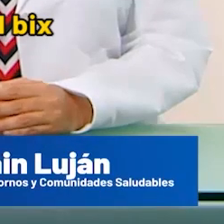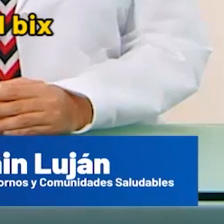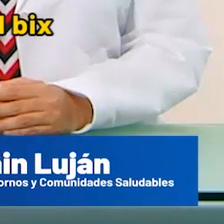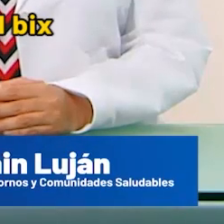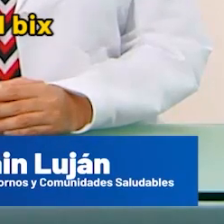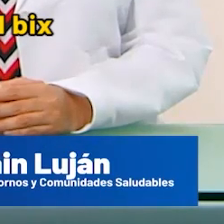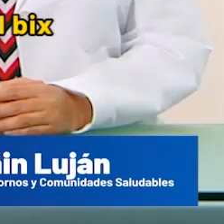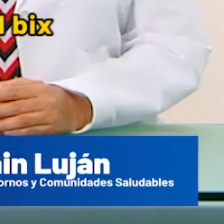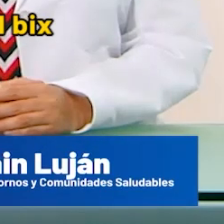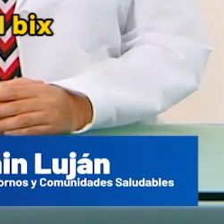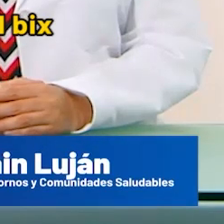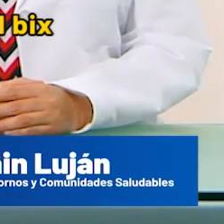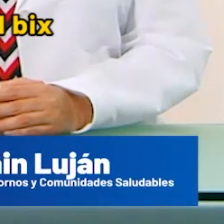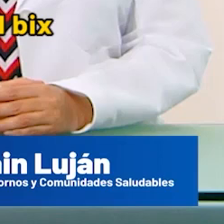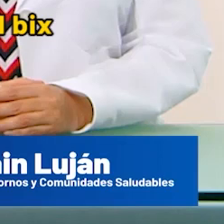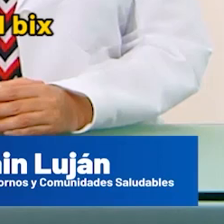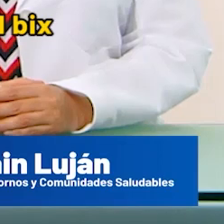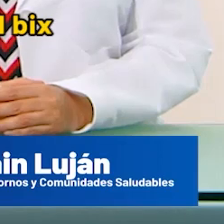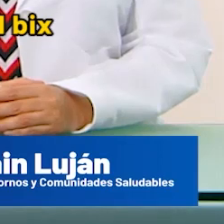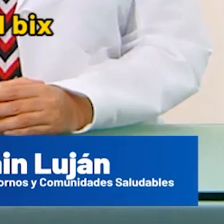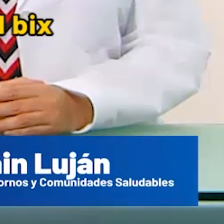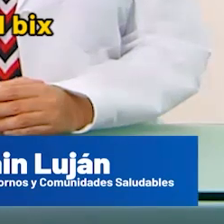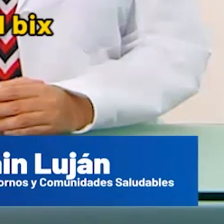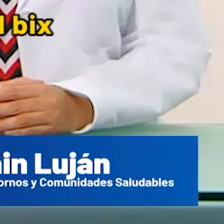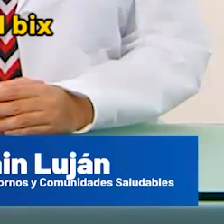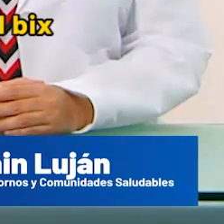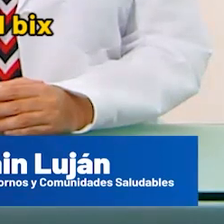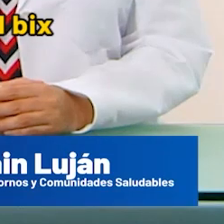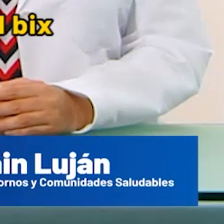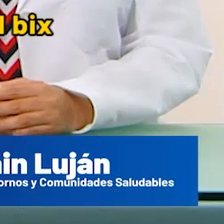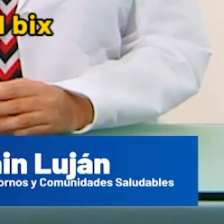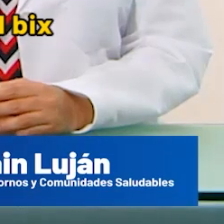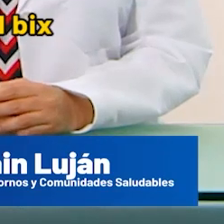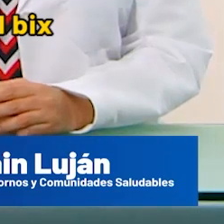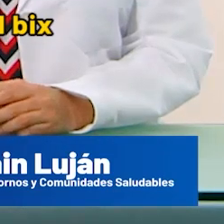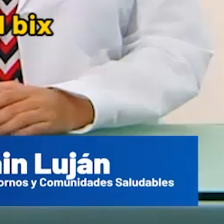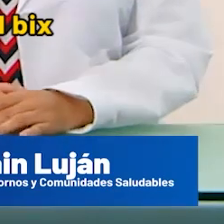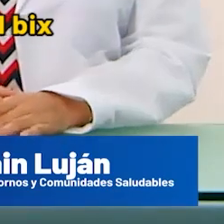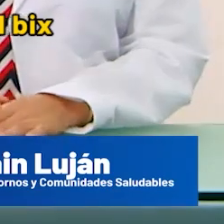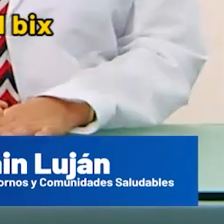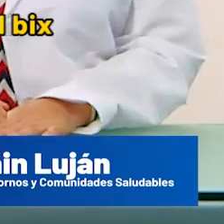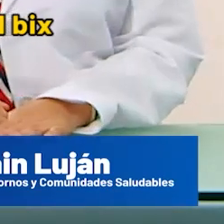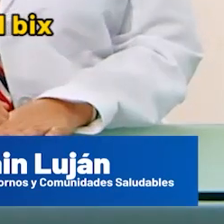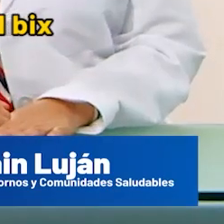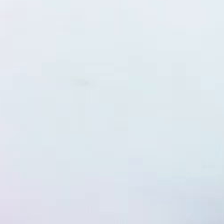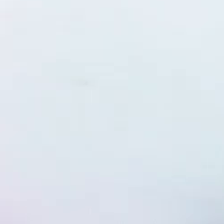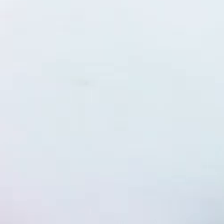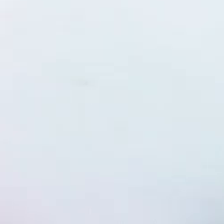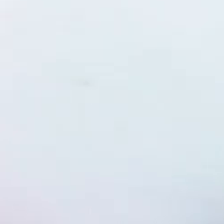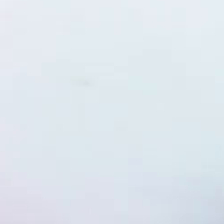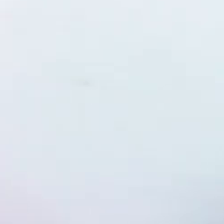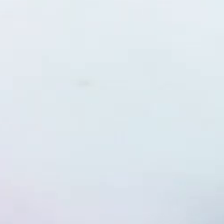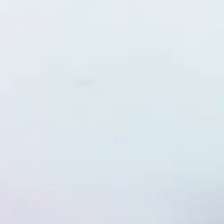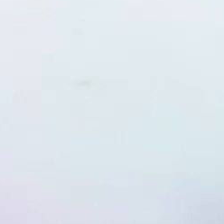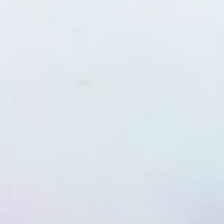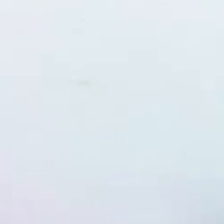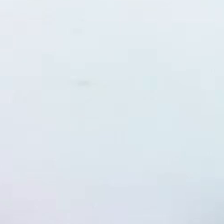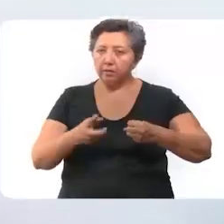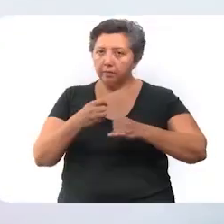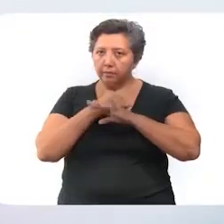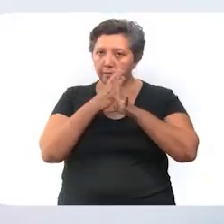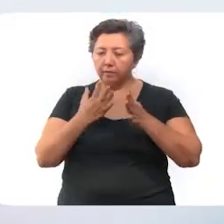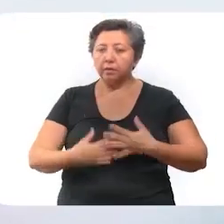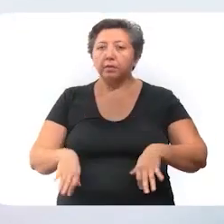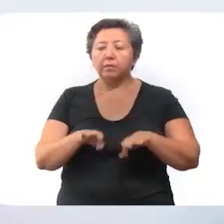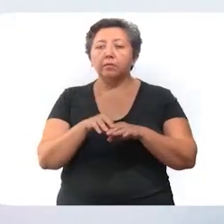Buenas tardes, nos disponemos a dar el parte médico relacionado con el COVID-19 en el estado. Adelante, doctora. Gracias, doctora. Buenas tardes, este